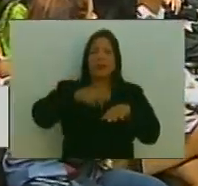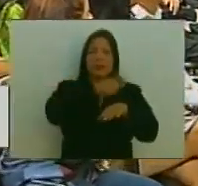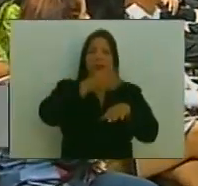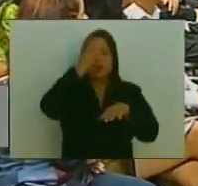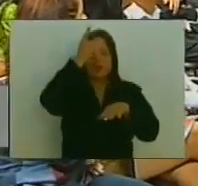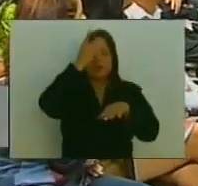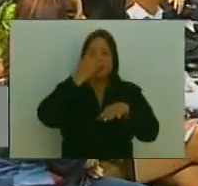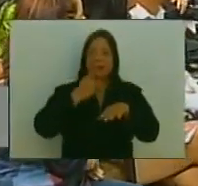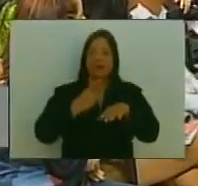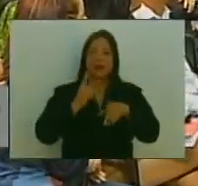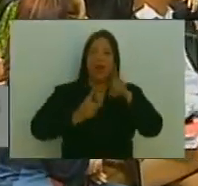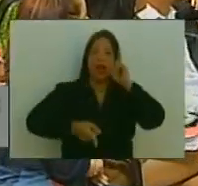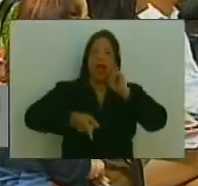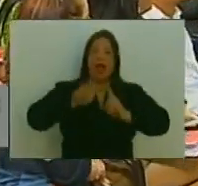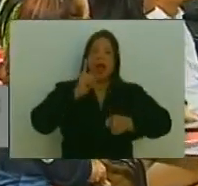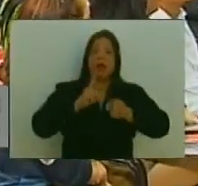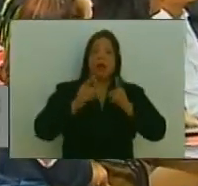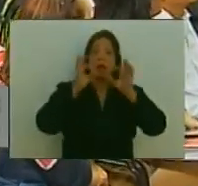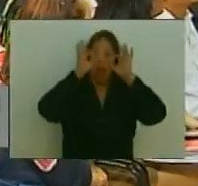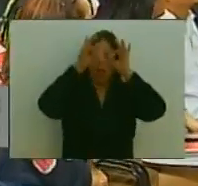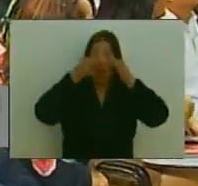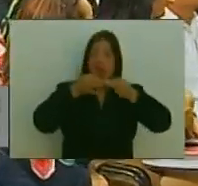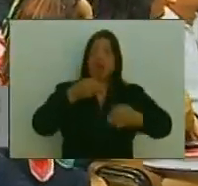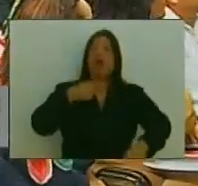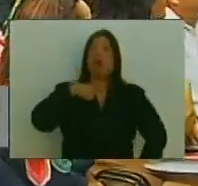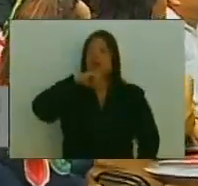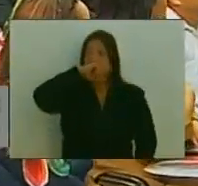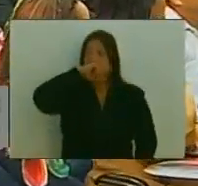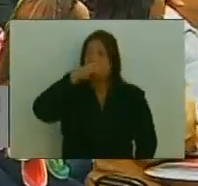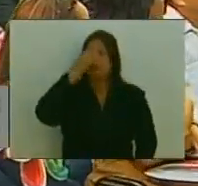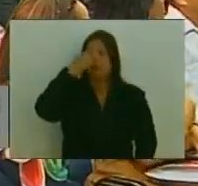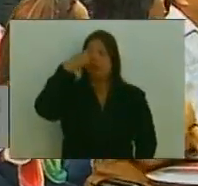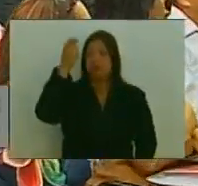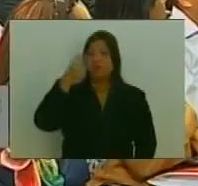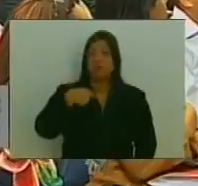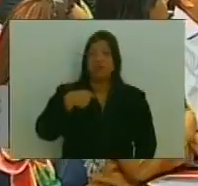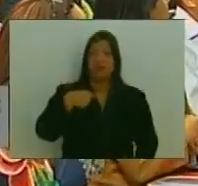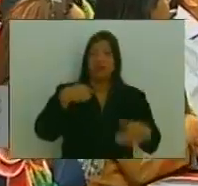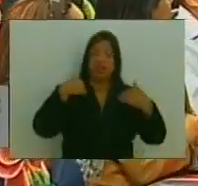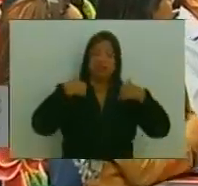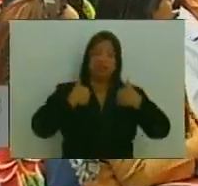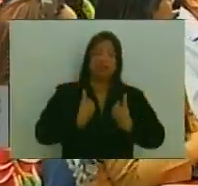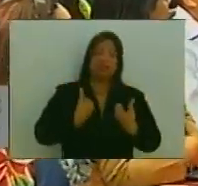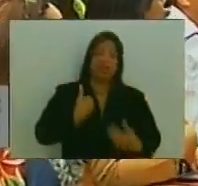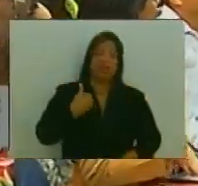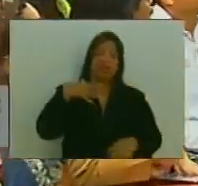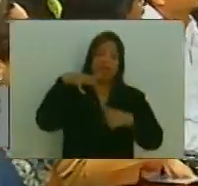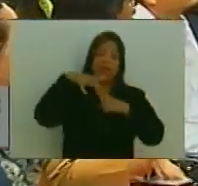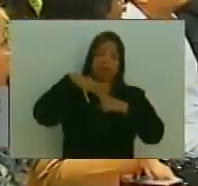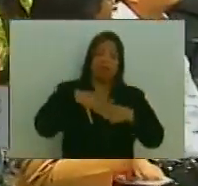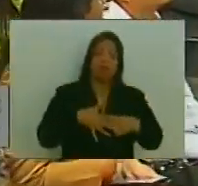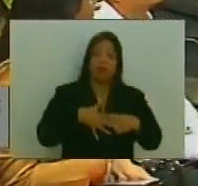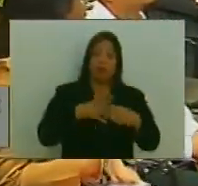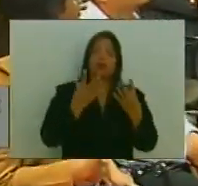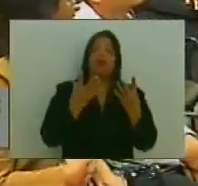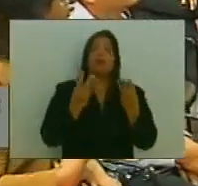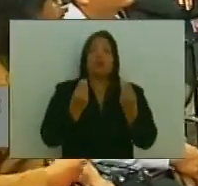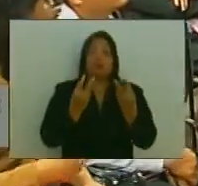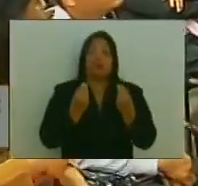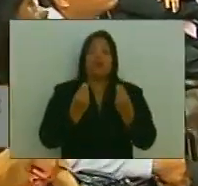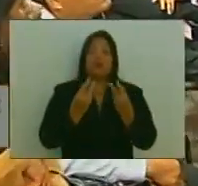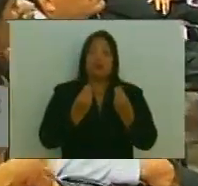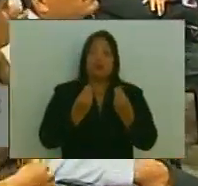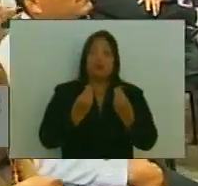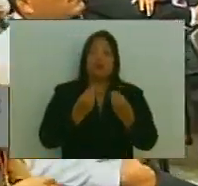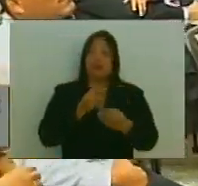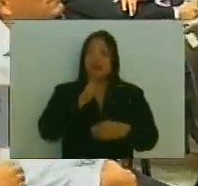discapacidad, muchas de las cuales llegaron a creer que en realidad no tenían potencialidades. Hicieron sobre ellos y